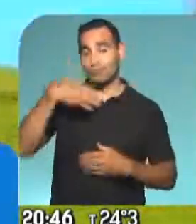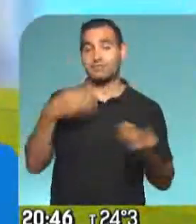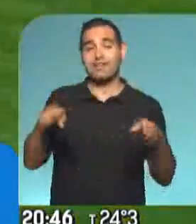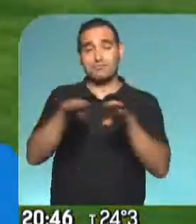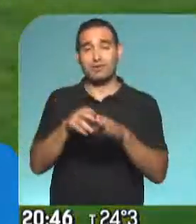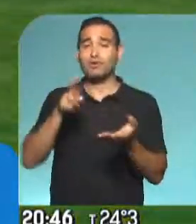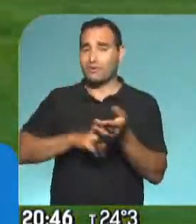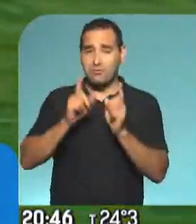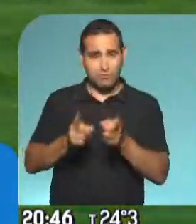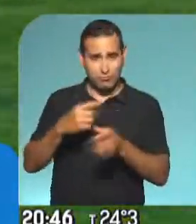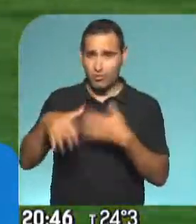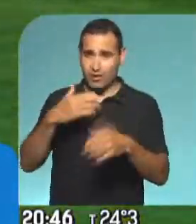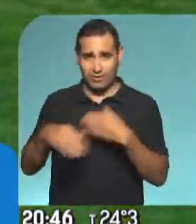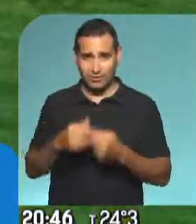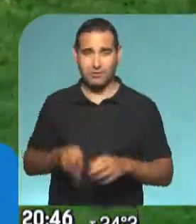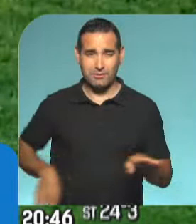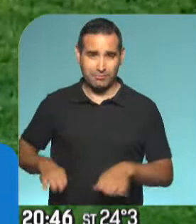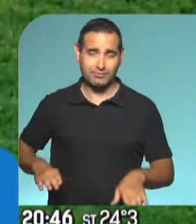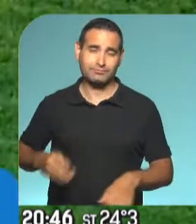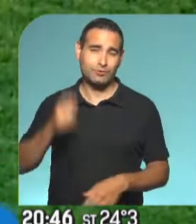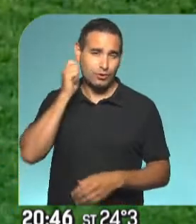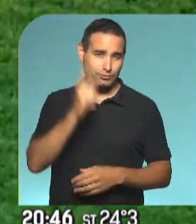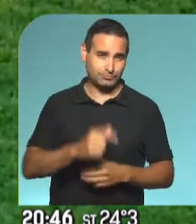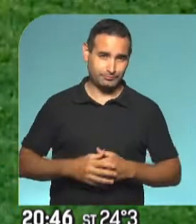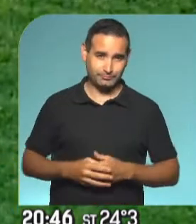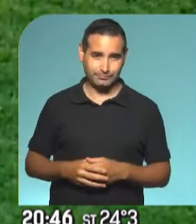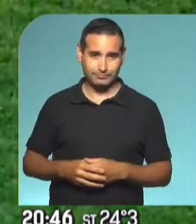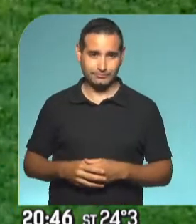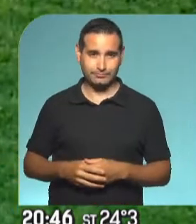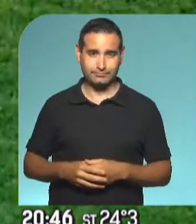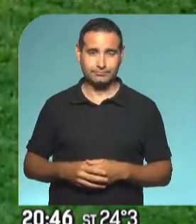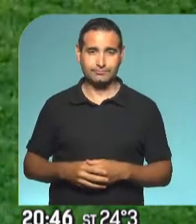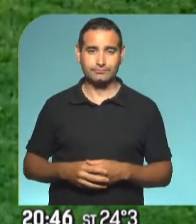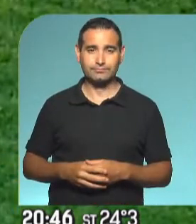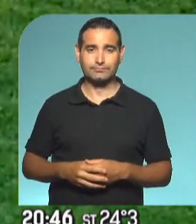otra vez Contreras de media distancia. De esta forma terminó el partido.